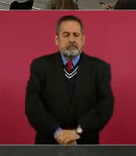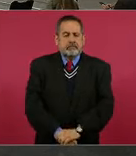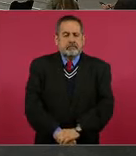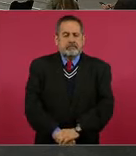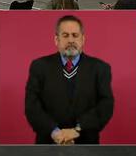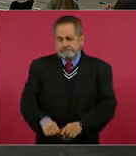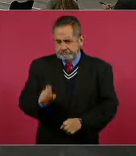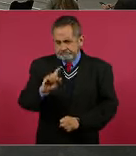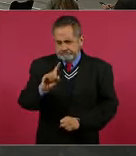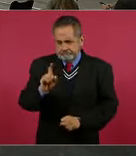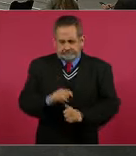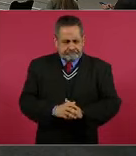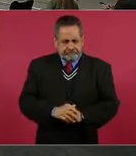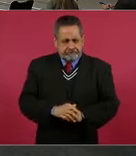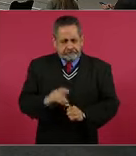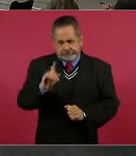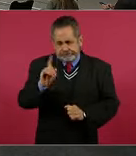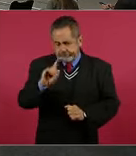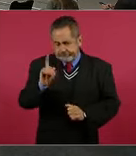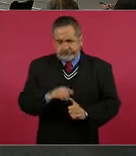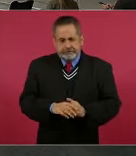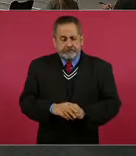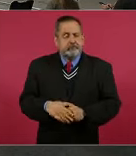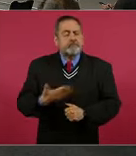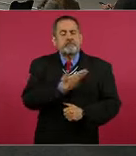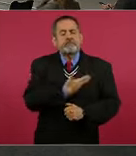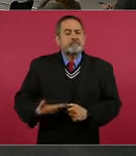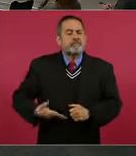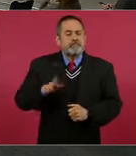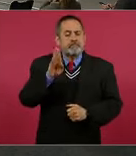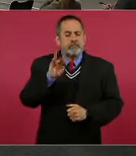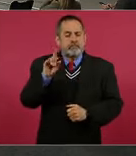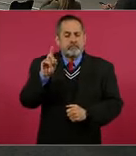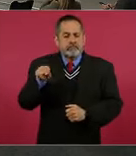Que le pusieron como una especie de comisión. No. El presidente Biden es